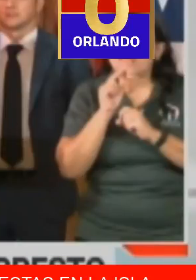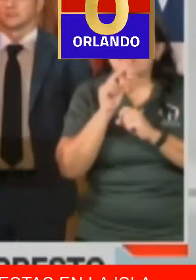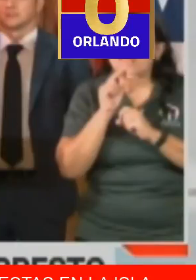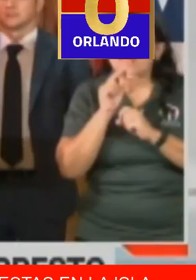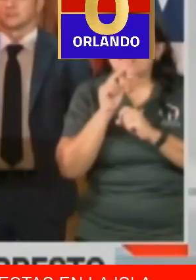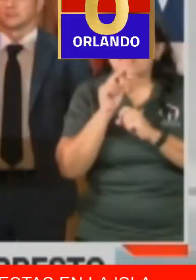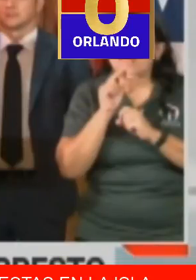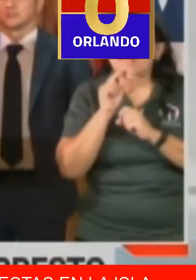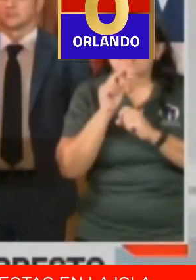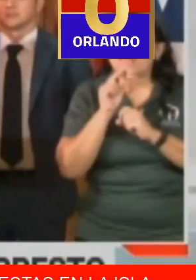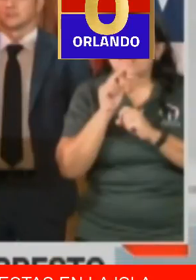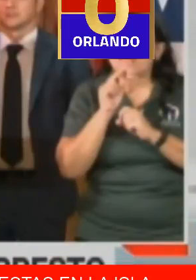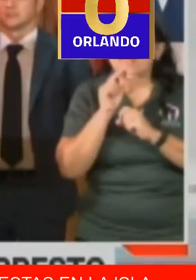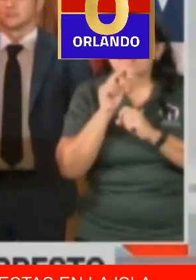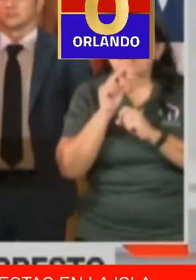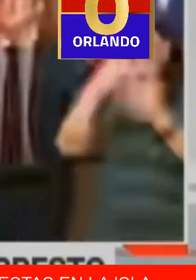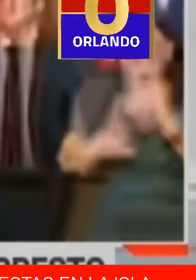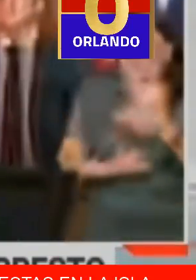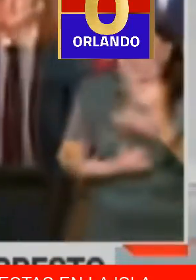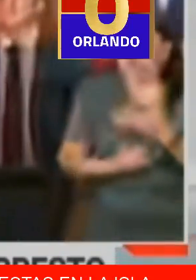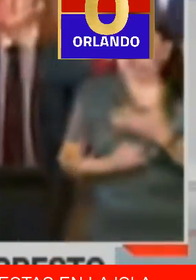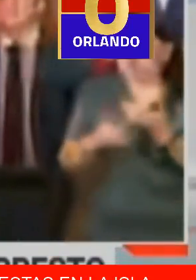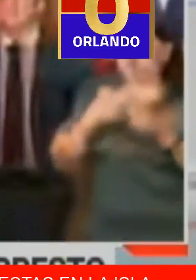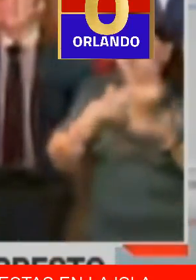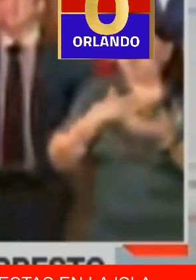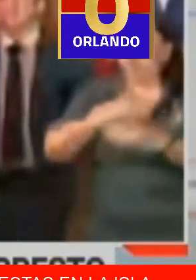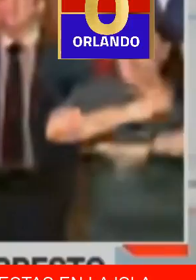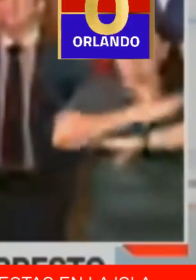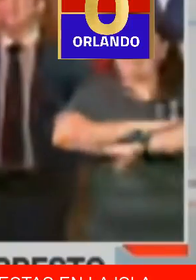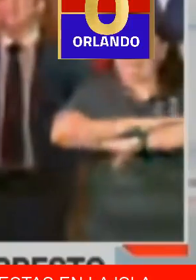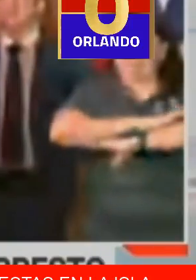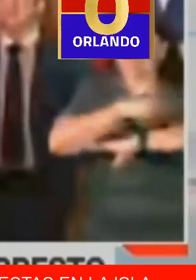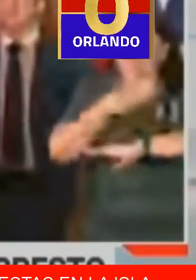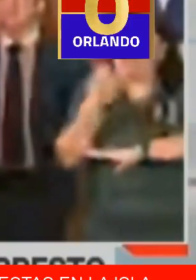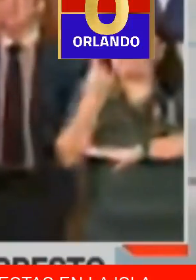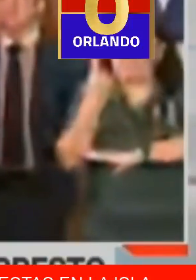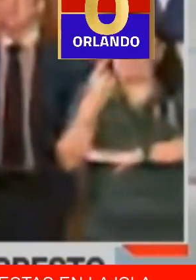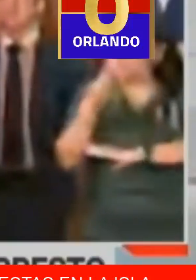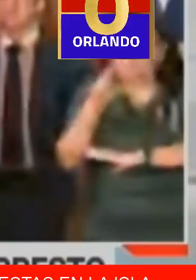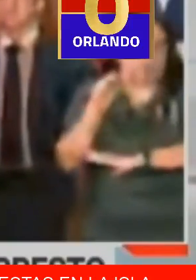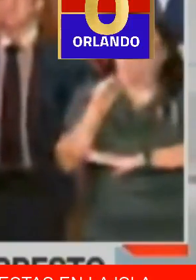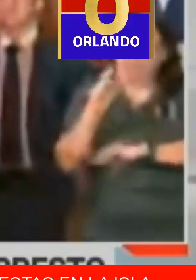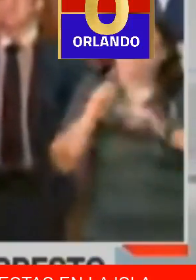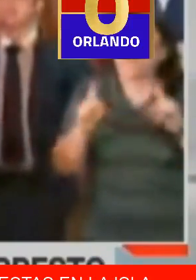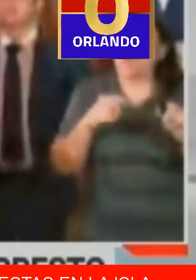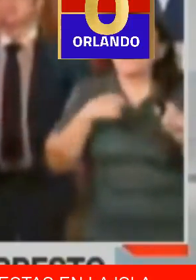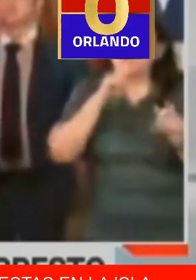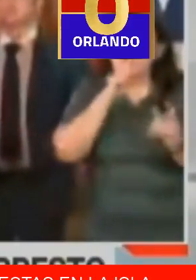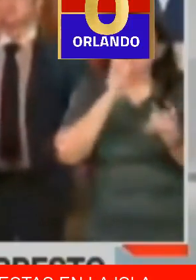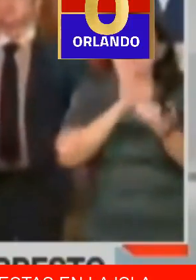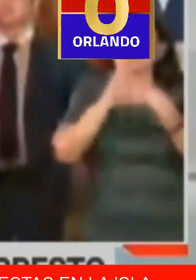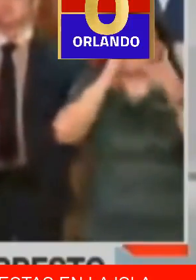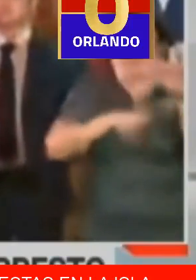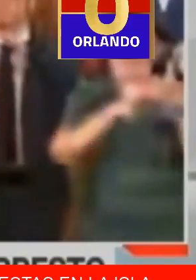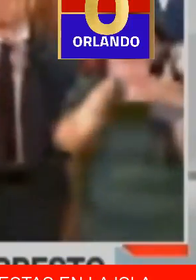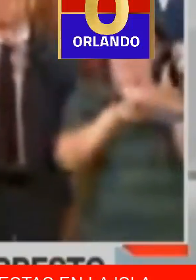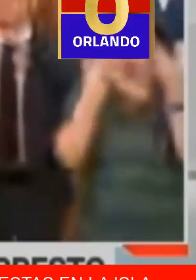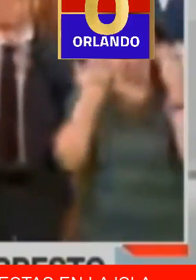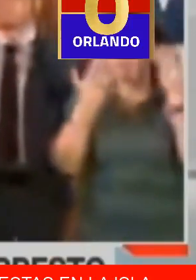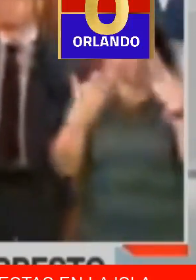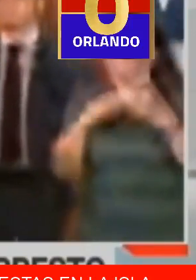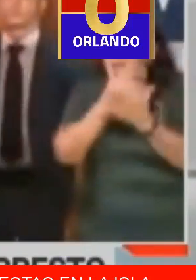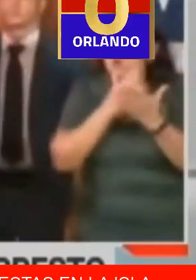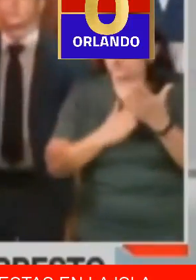ese proyecto ha llegado a mi escritorio. Entiendo que no, pero mi compromiso era leerlo porque ya algunos